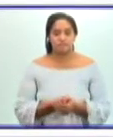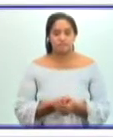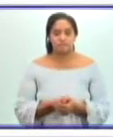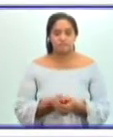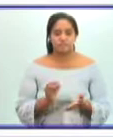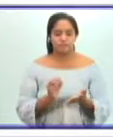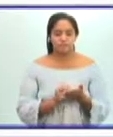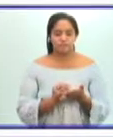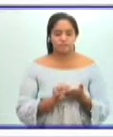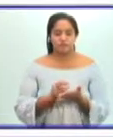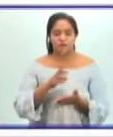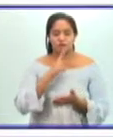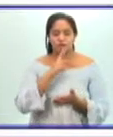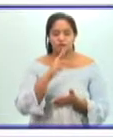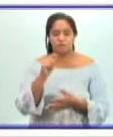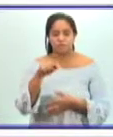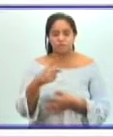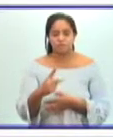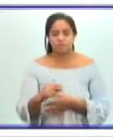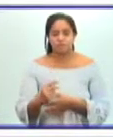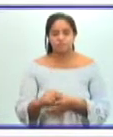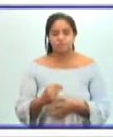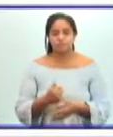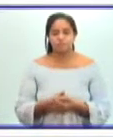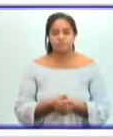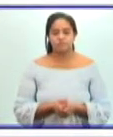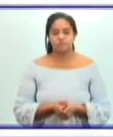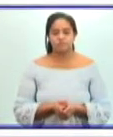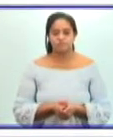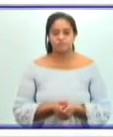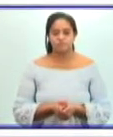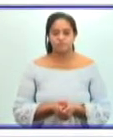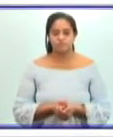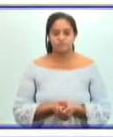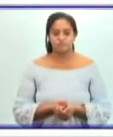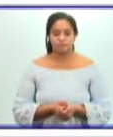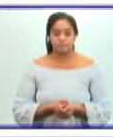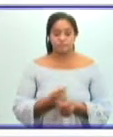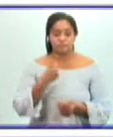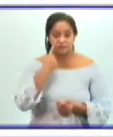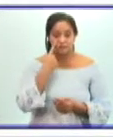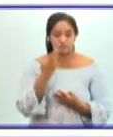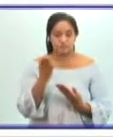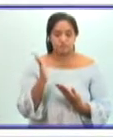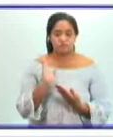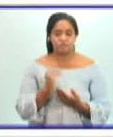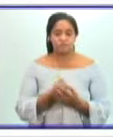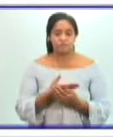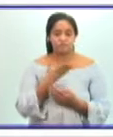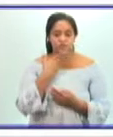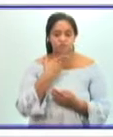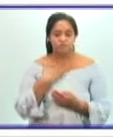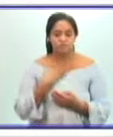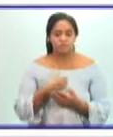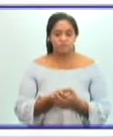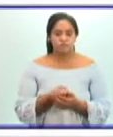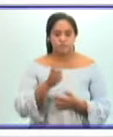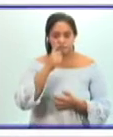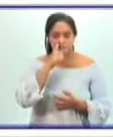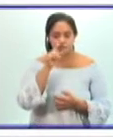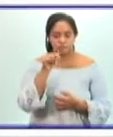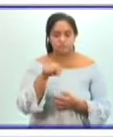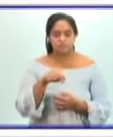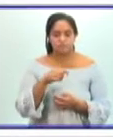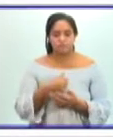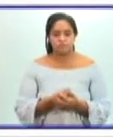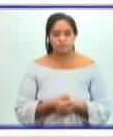la solución de este ejercicio. Ahí tienes en pantalla cómo termina el ejercicio, lo cual